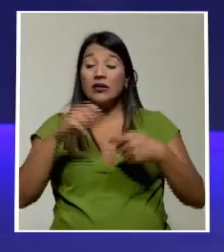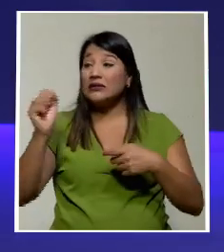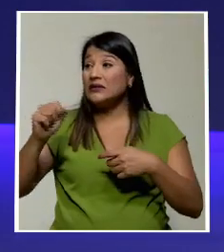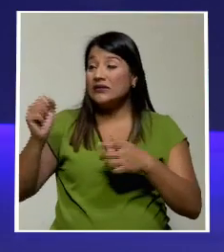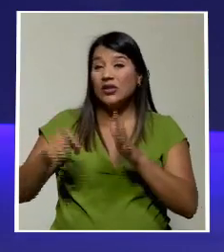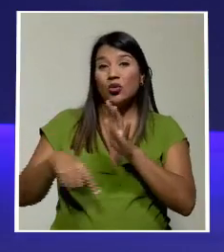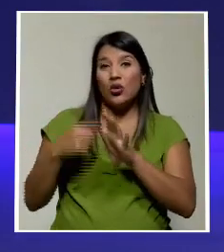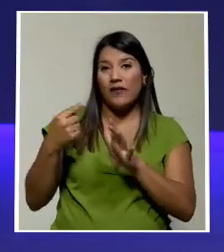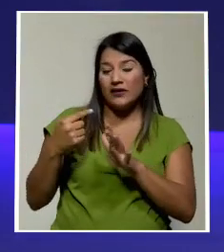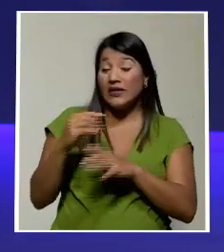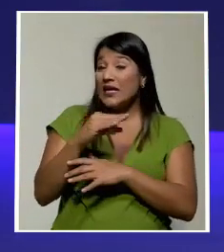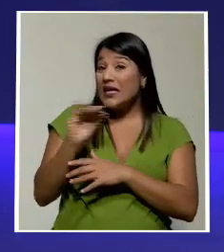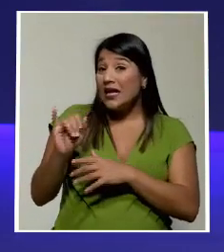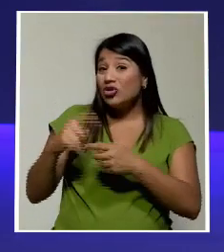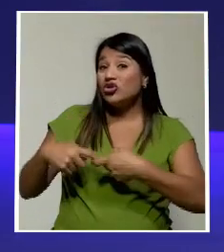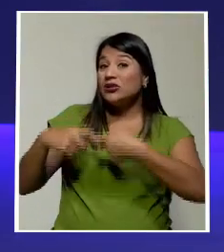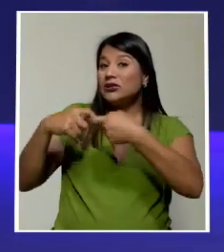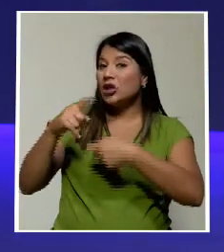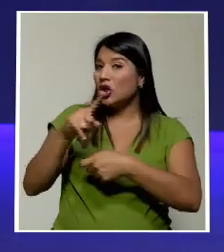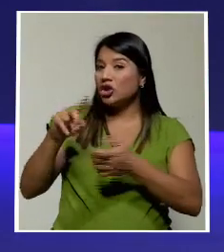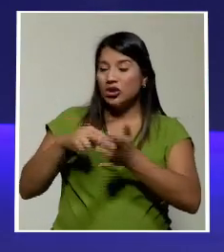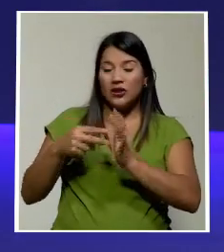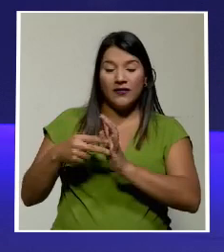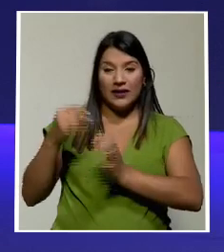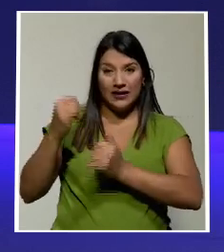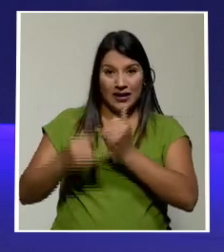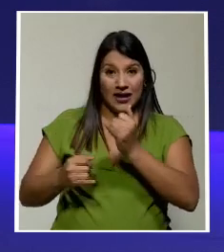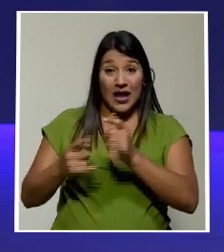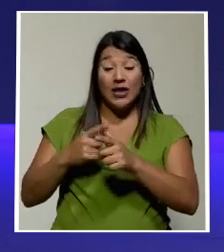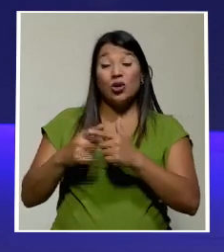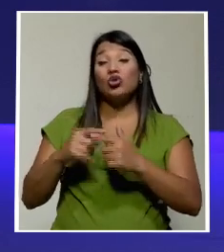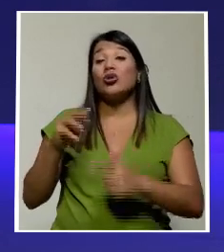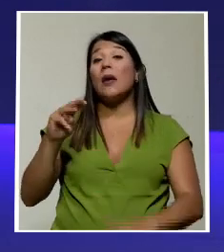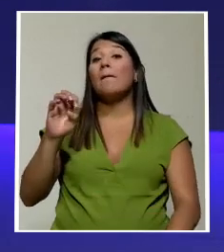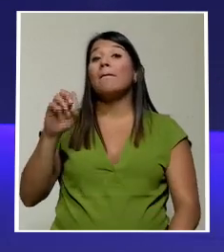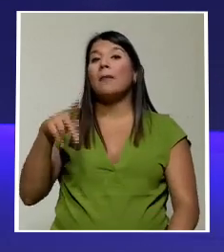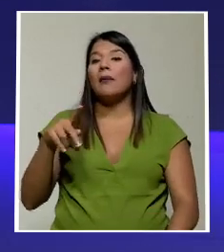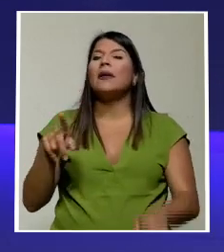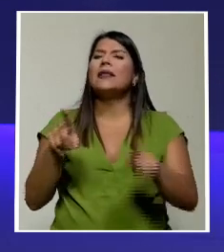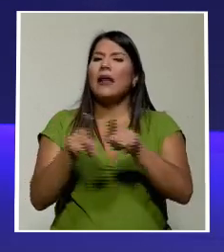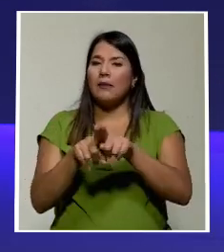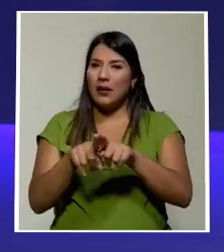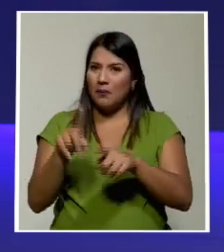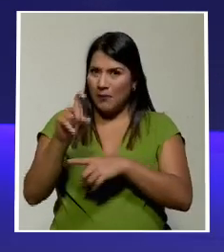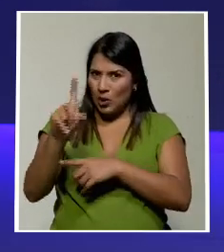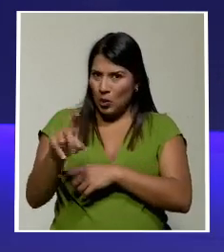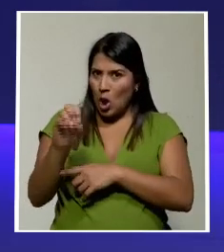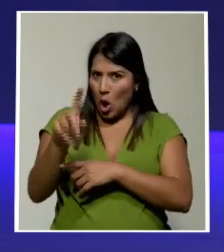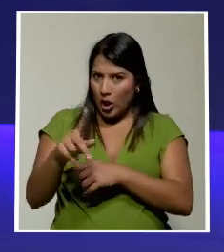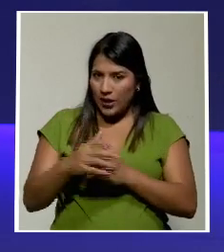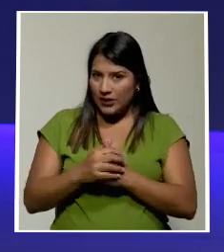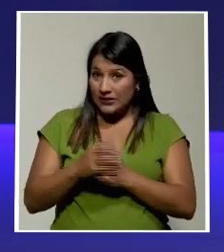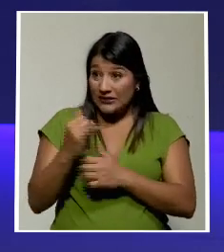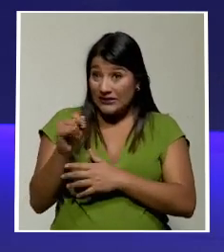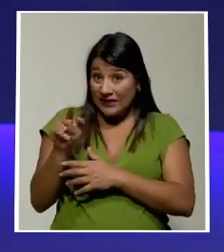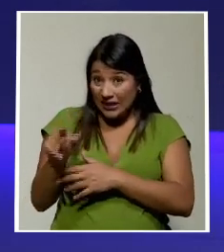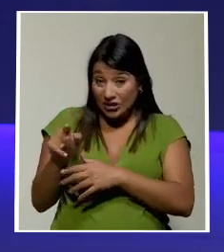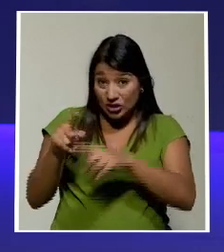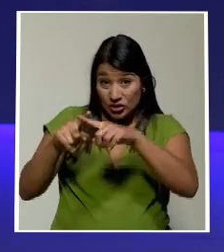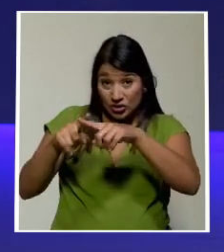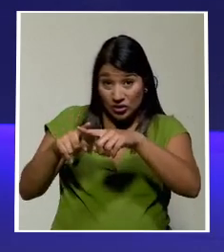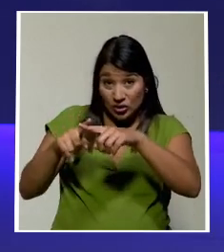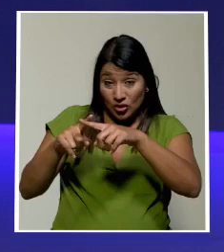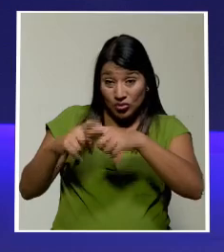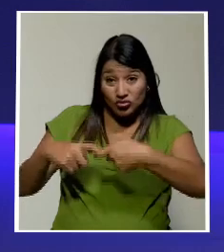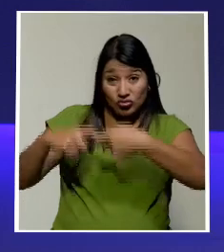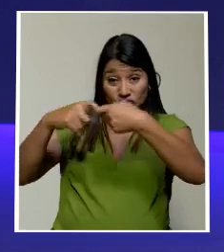es una suspensión, no es una terminación. Entonces el Ministerio de Educación Pública también consulta, ok, si esto es una suspensión, ¿bajo